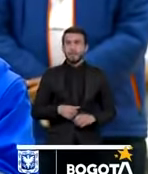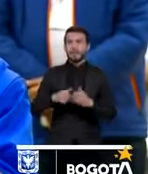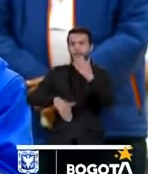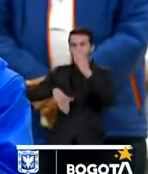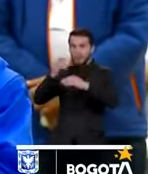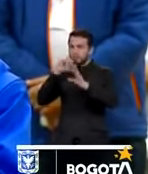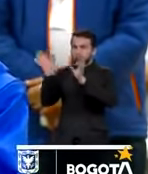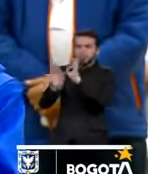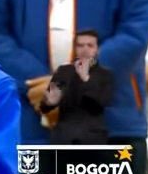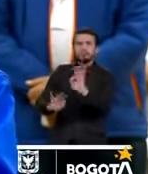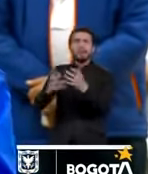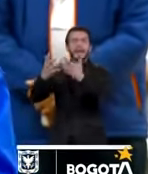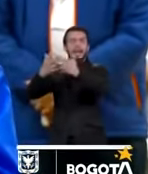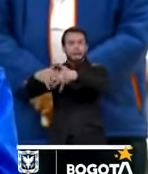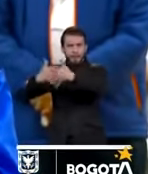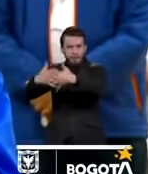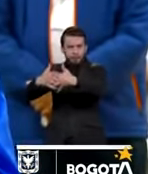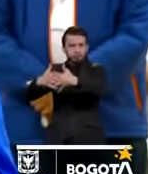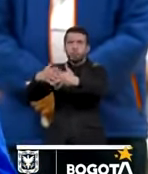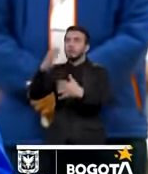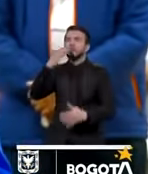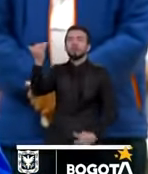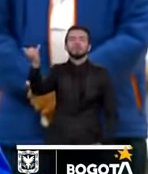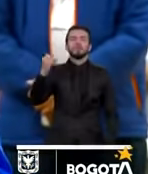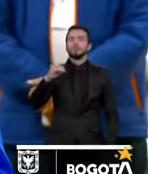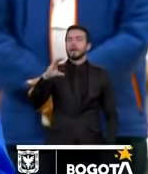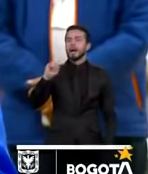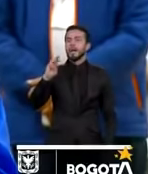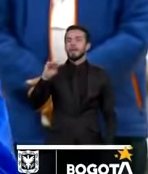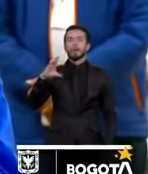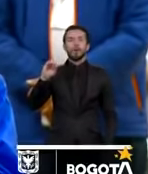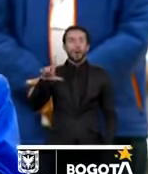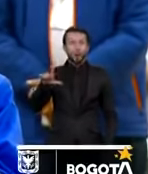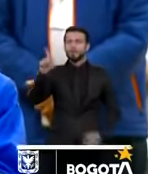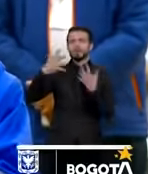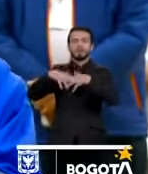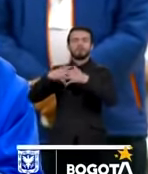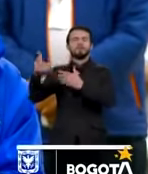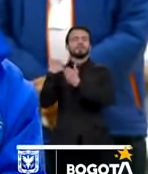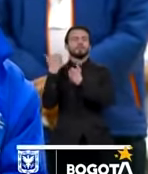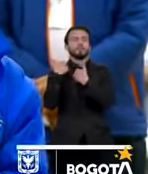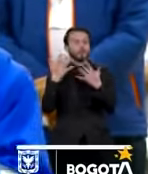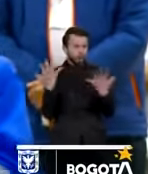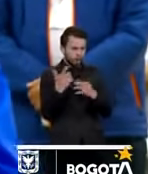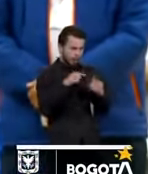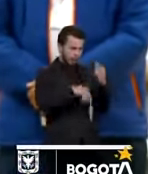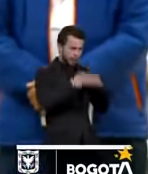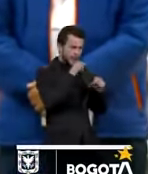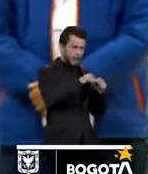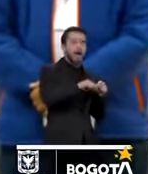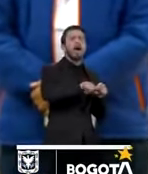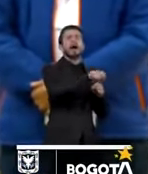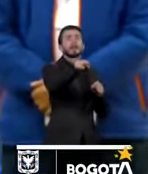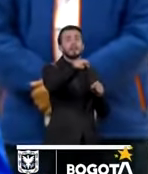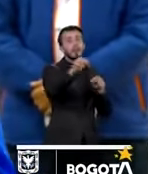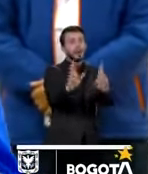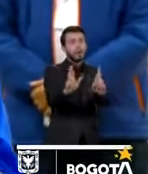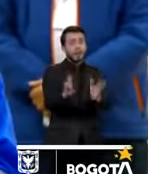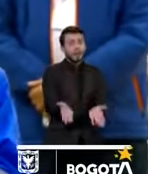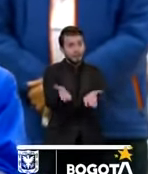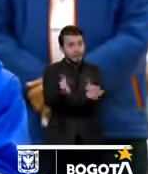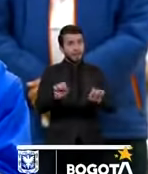etcétera, que tengan horarios distintos, a ver cuál es su origen, cuál es su destino, que muchos ojalá puedan ir en bicicleta. Por eso es que tenemos que habilitar el sector